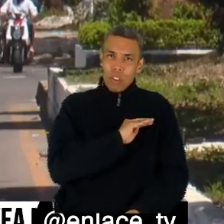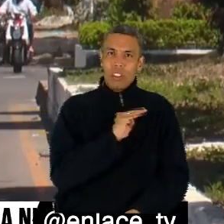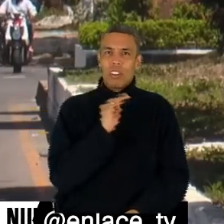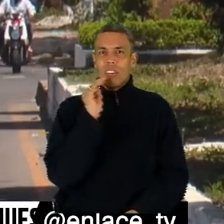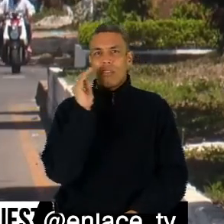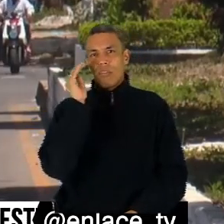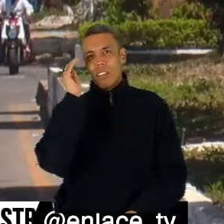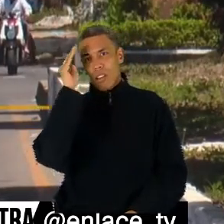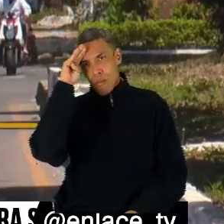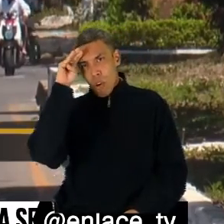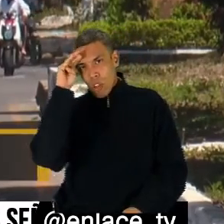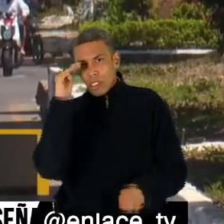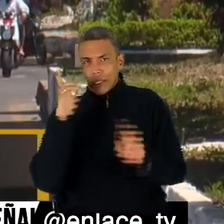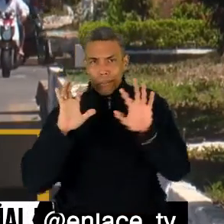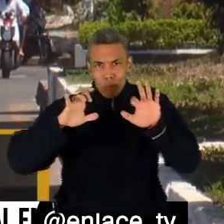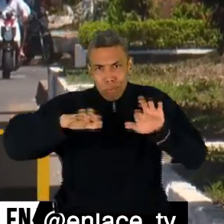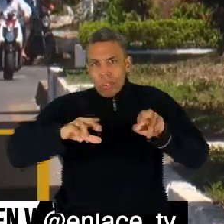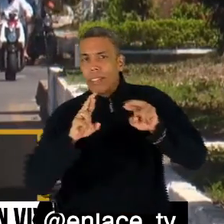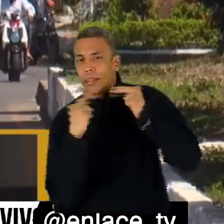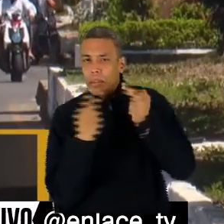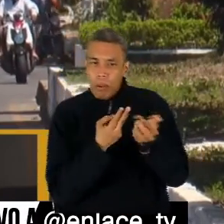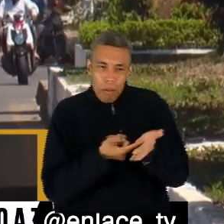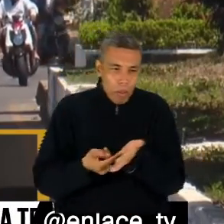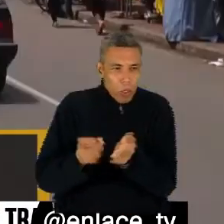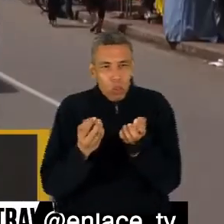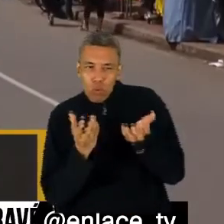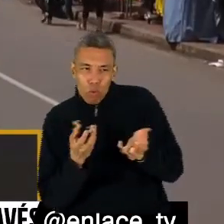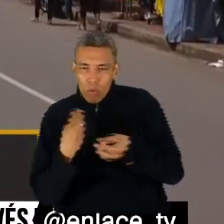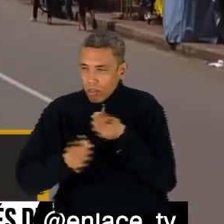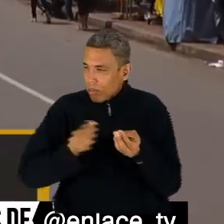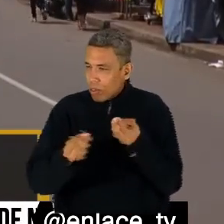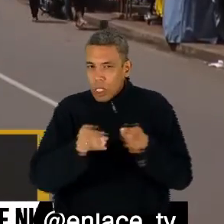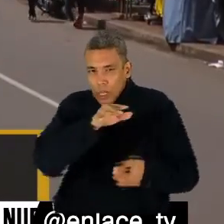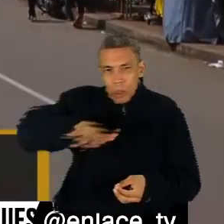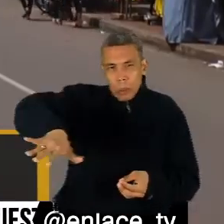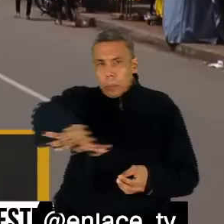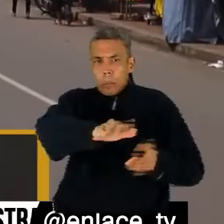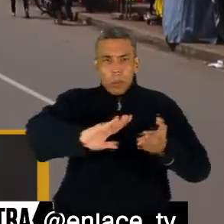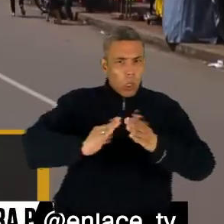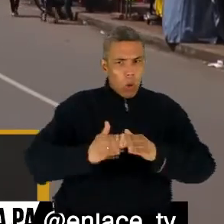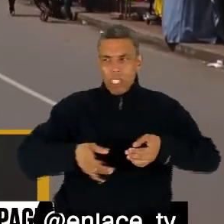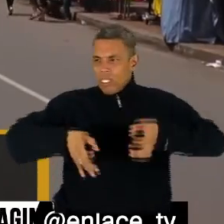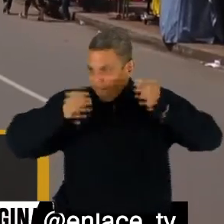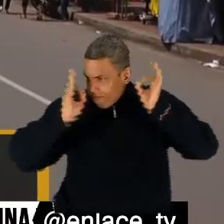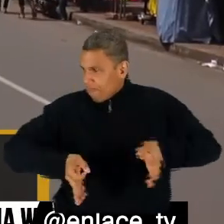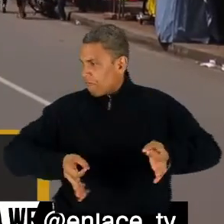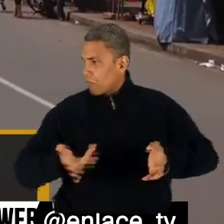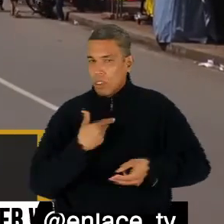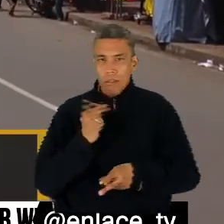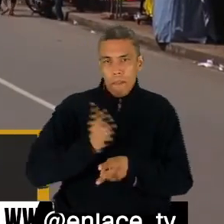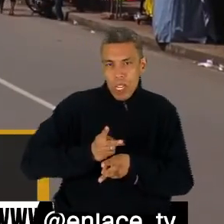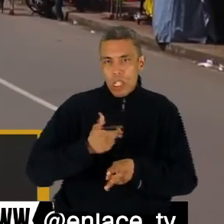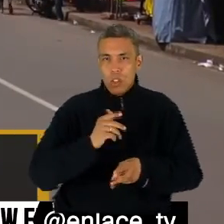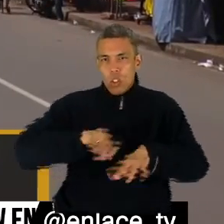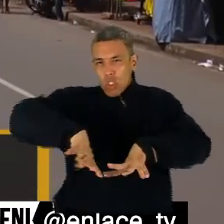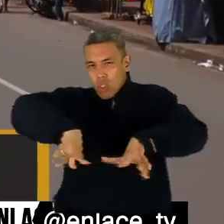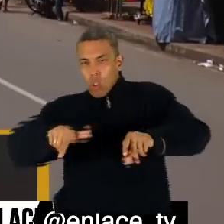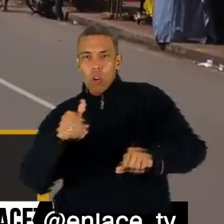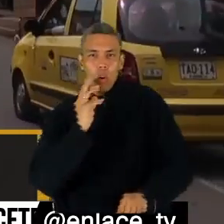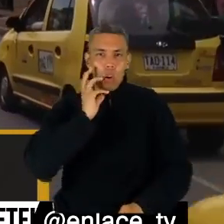analizaron, evaluaron y definieron estrategias para trabajar de manera articulada en aras de construir una ciudad más segura. Las autoridades presentaron